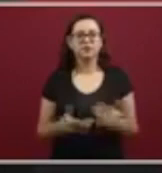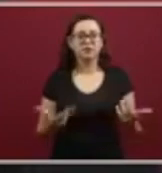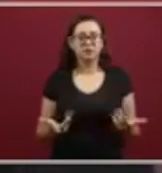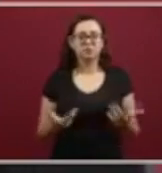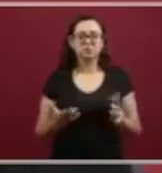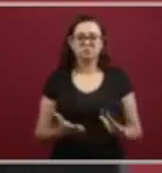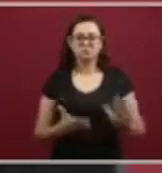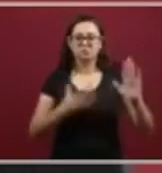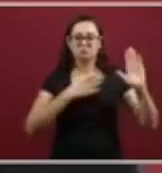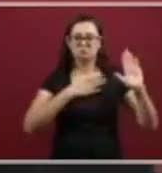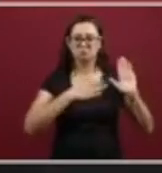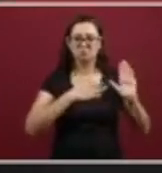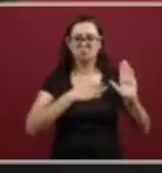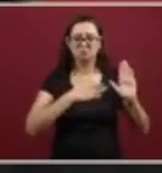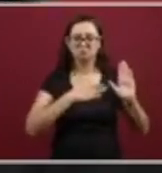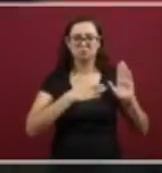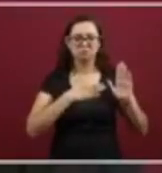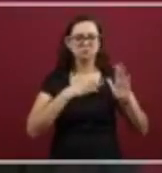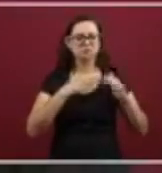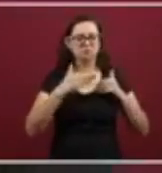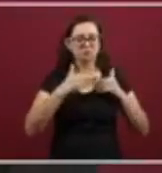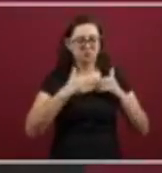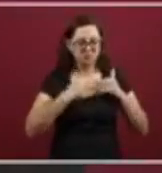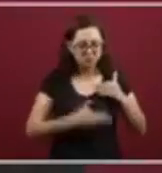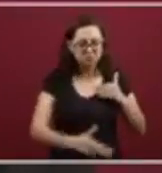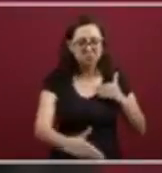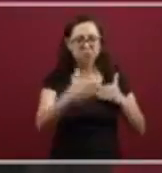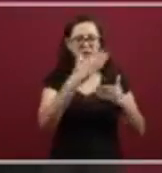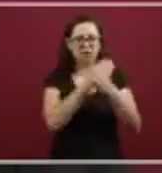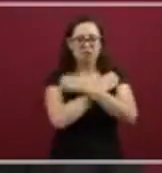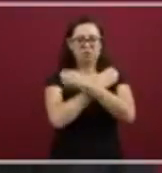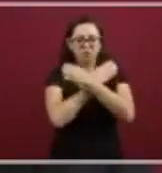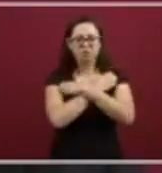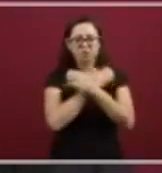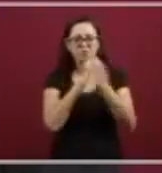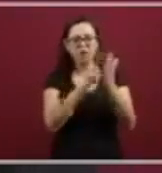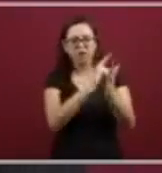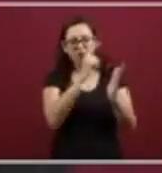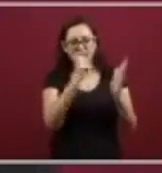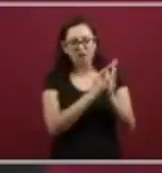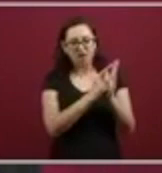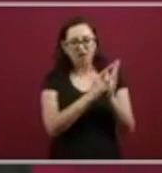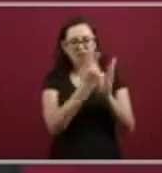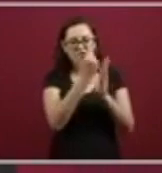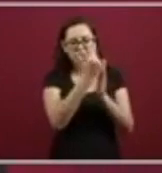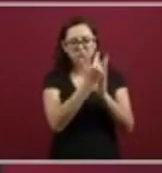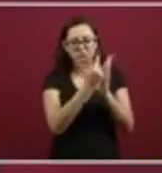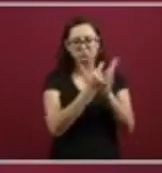continuar con la misma política educativa que ofendía